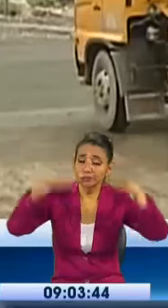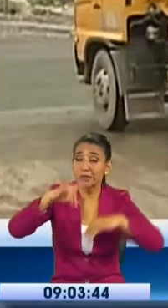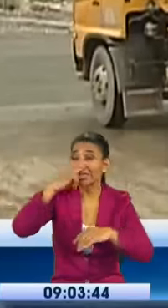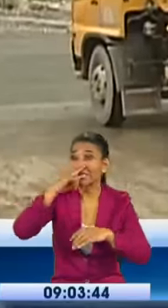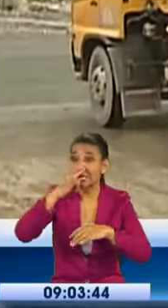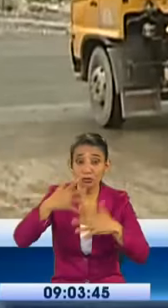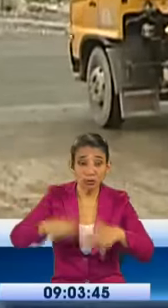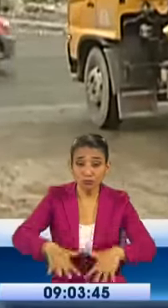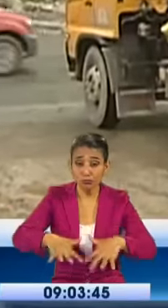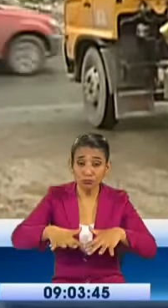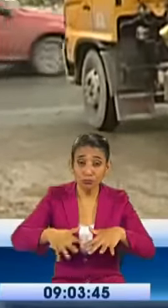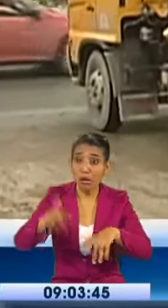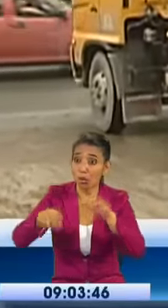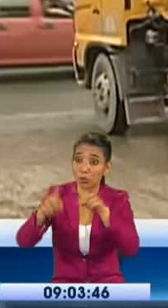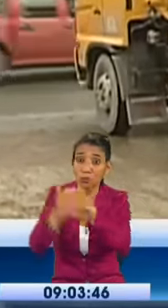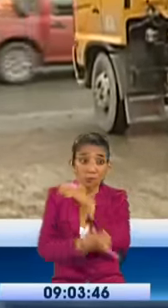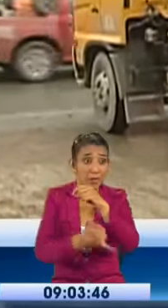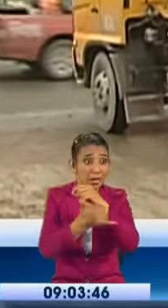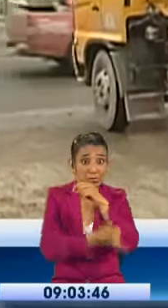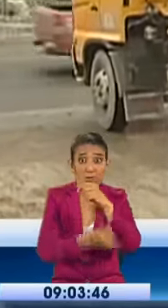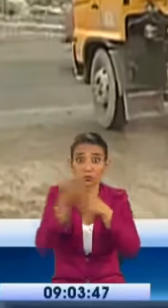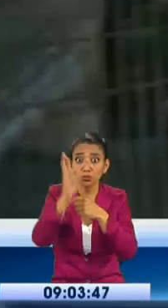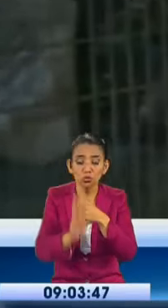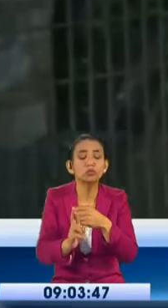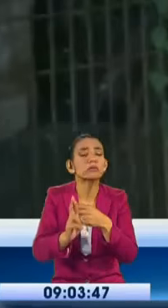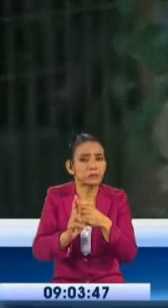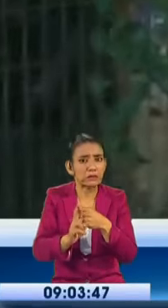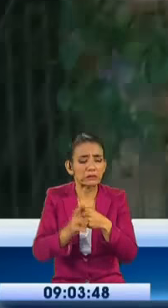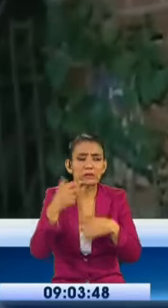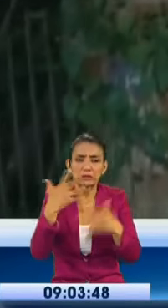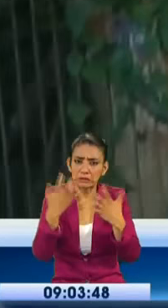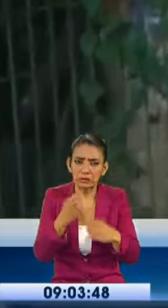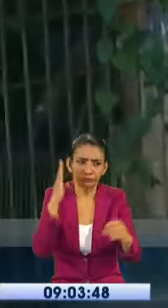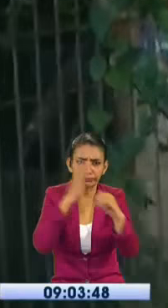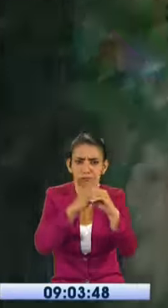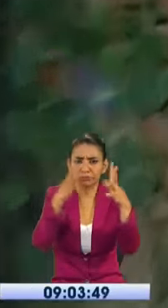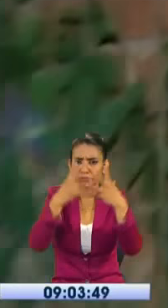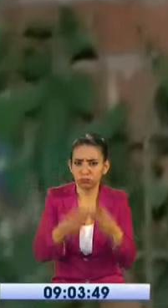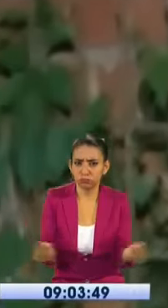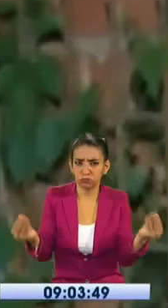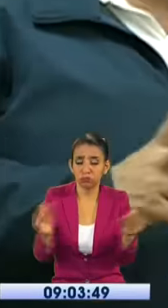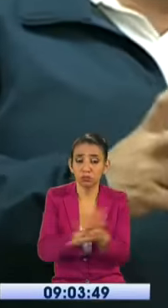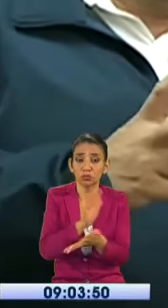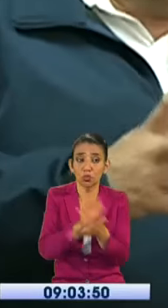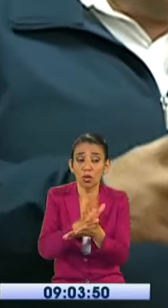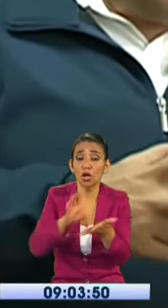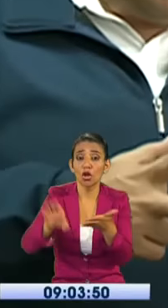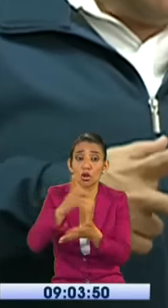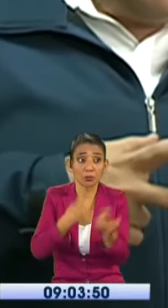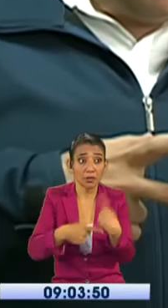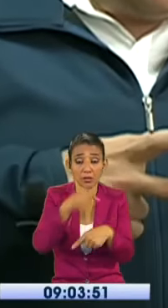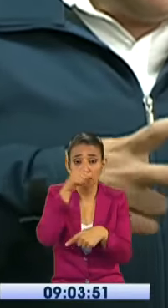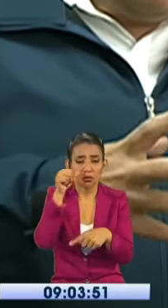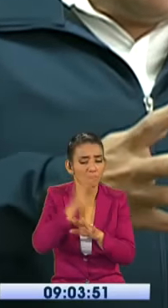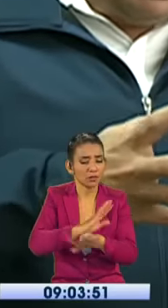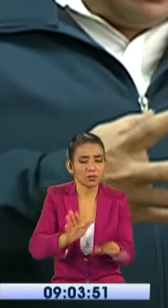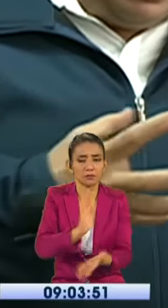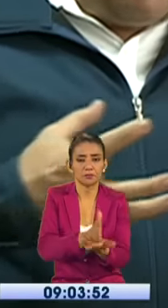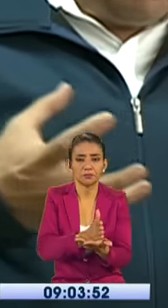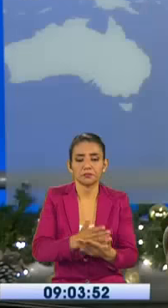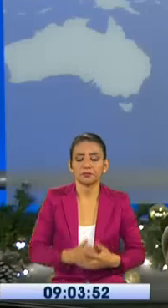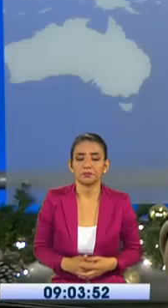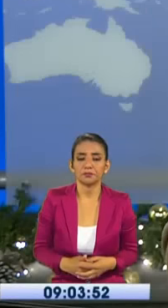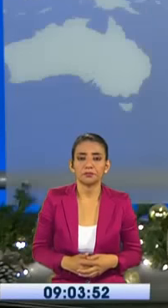que ya está golpeando a los países del sur. Y no se dará tregua al microtráfico en escuelas y colegios. En Quito informó Paola